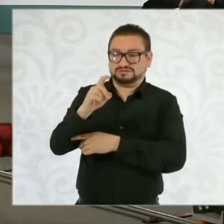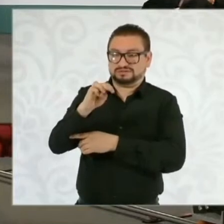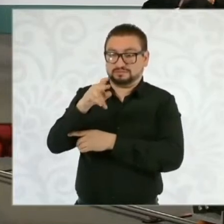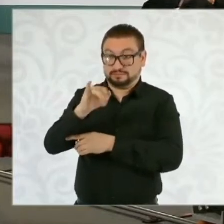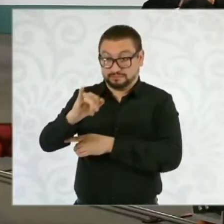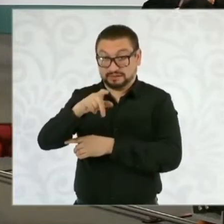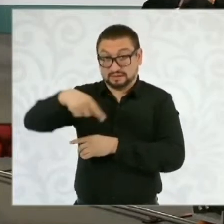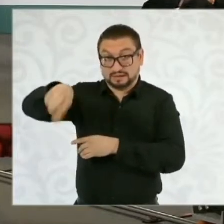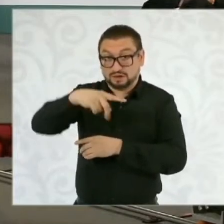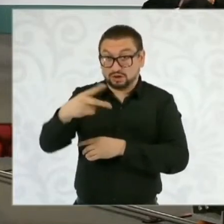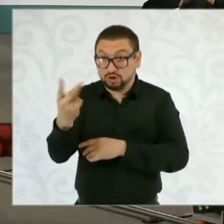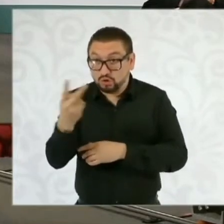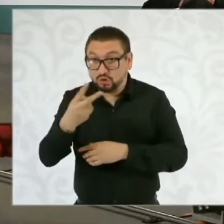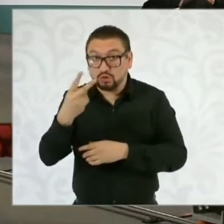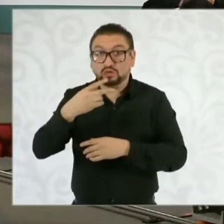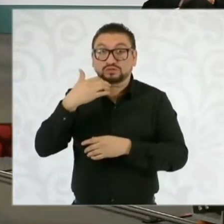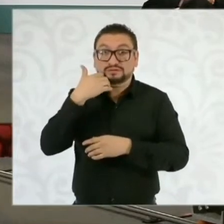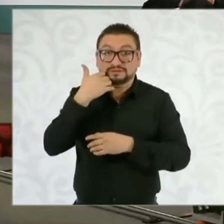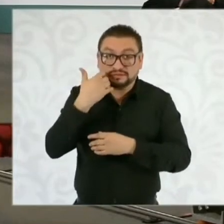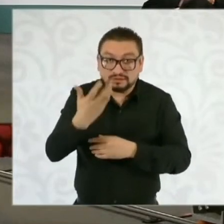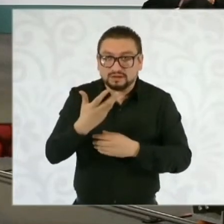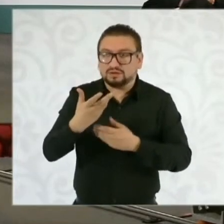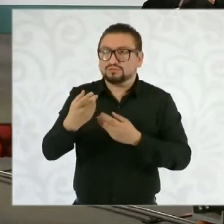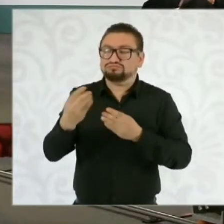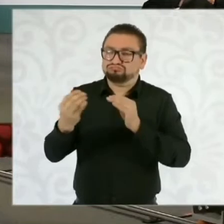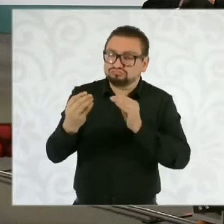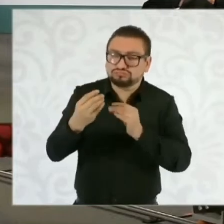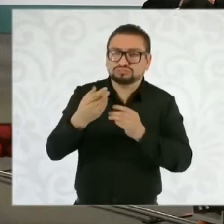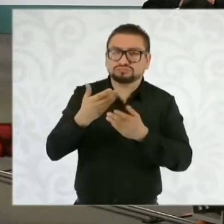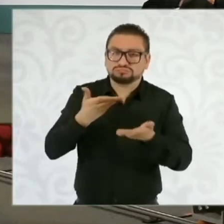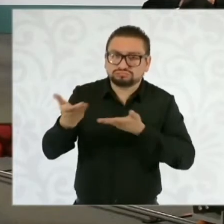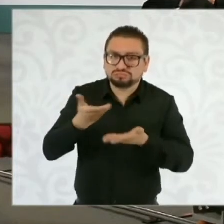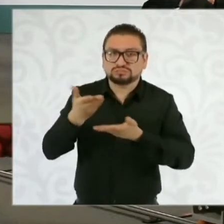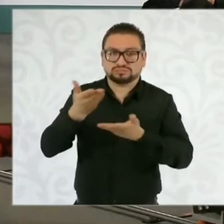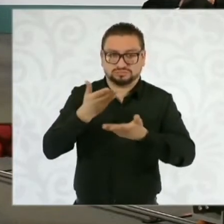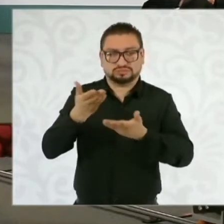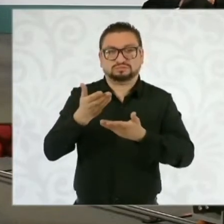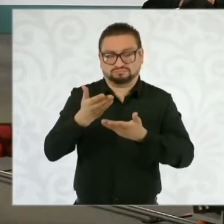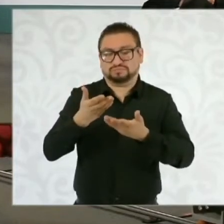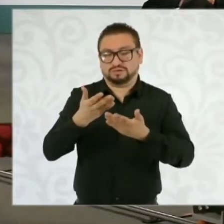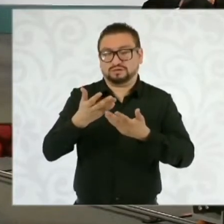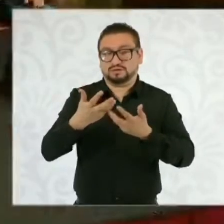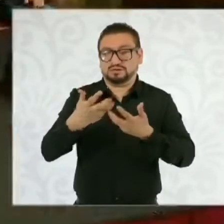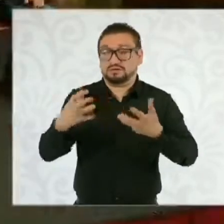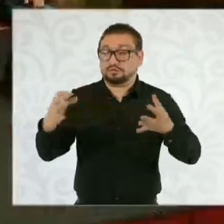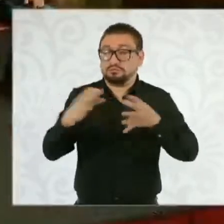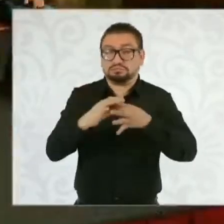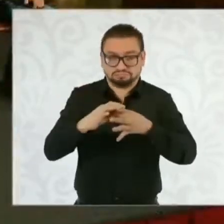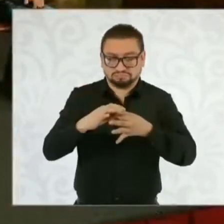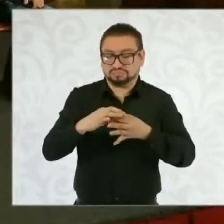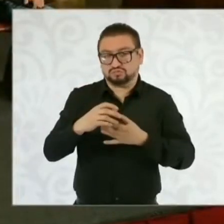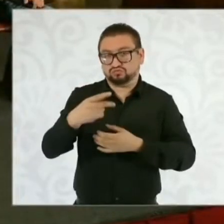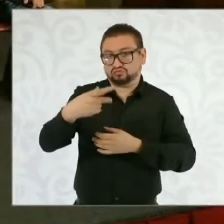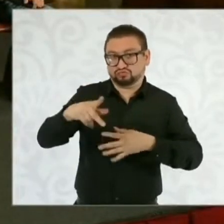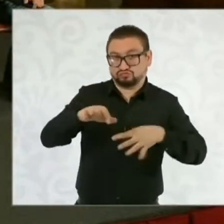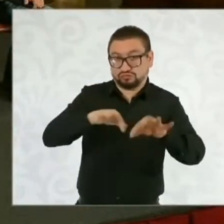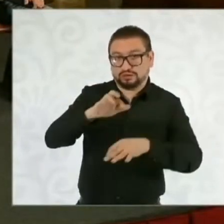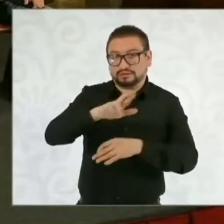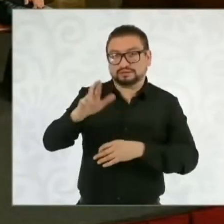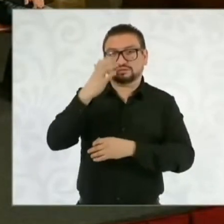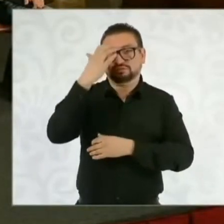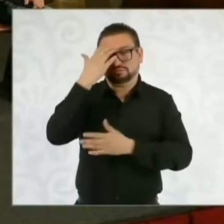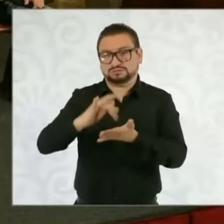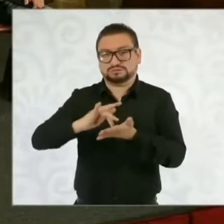su disposición para mantener los mejores equilibrios entre los tres sectores. Lo reconocemos y